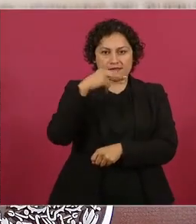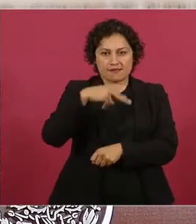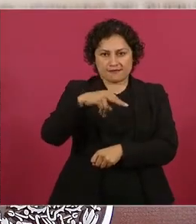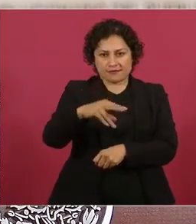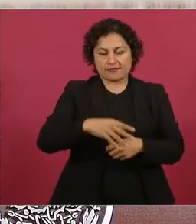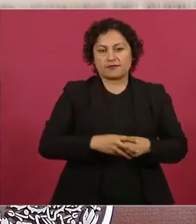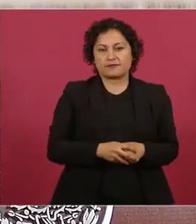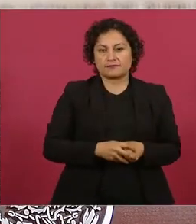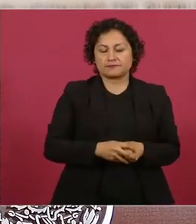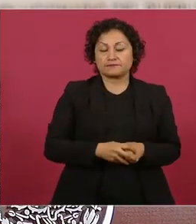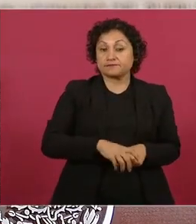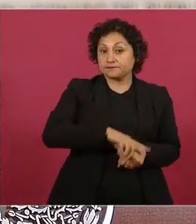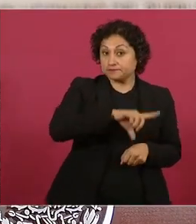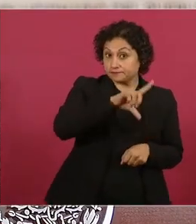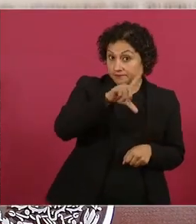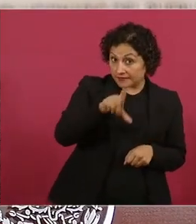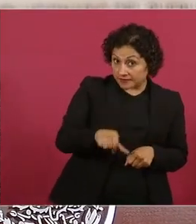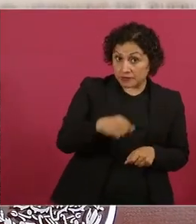y al día siguiente